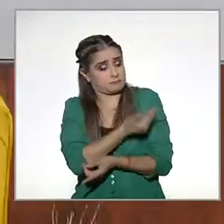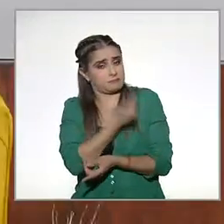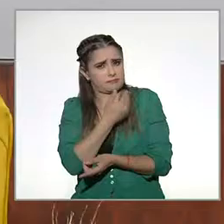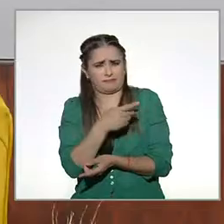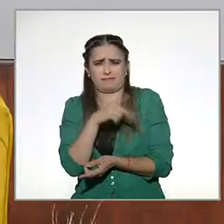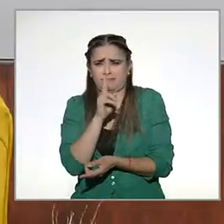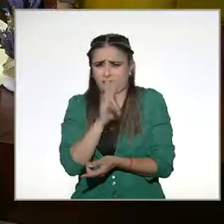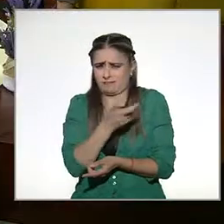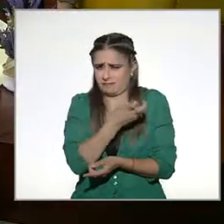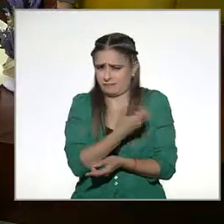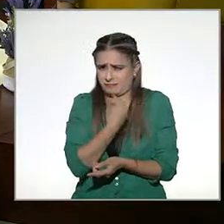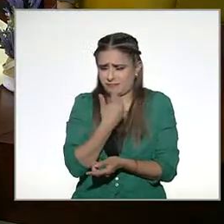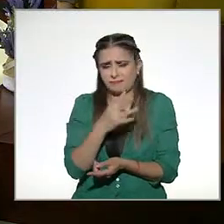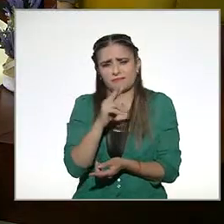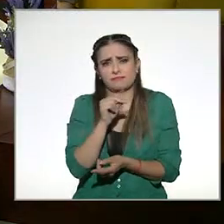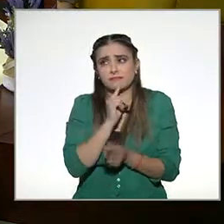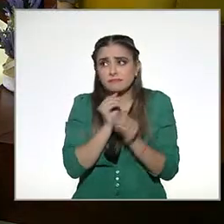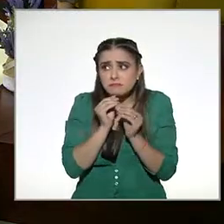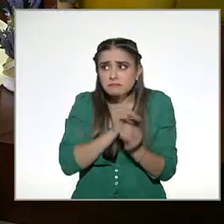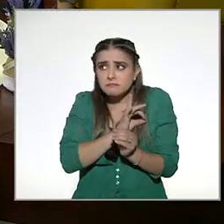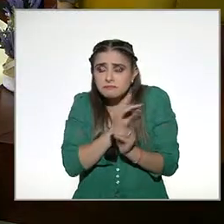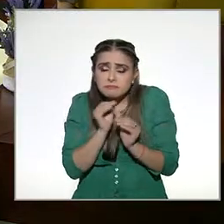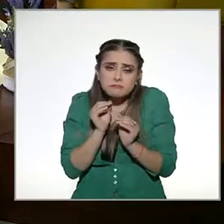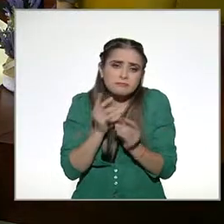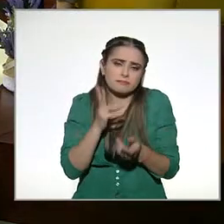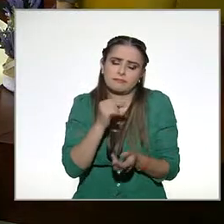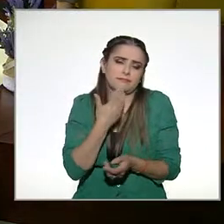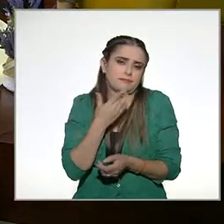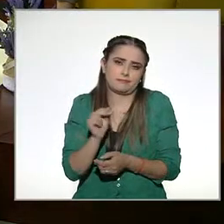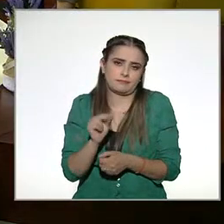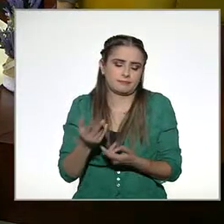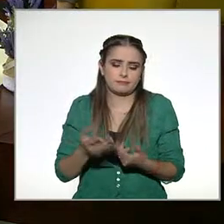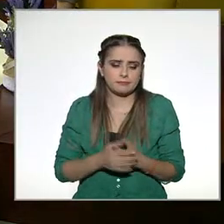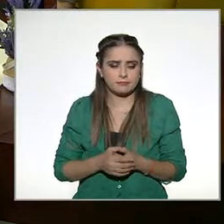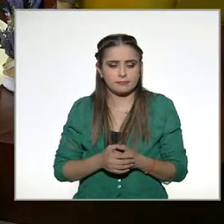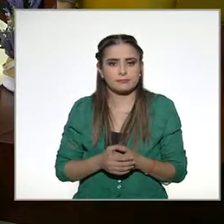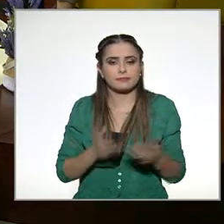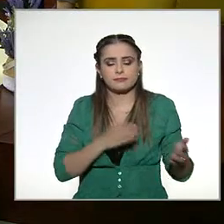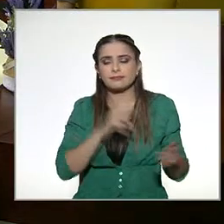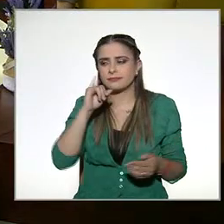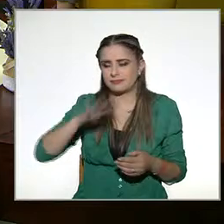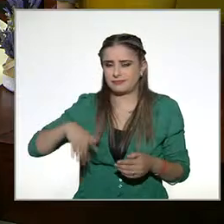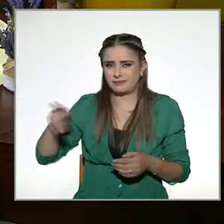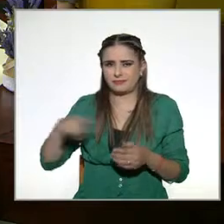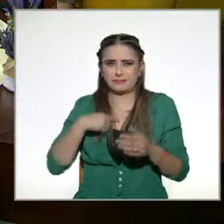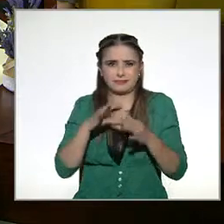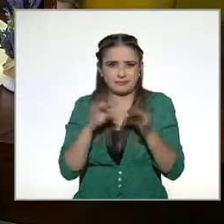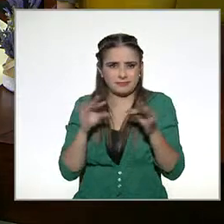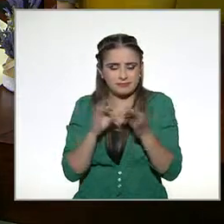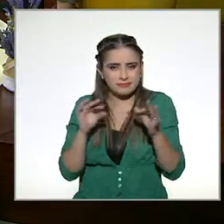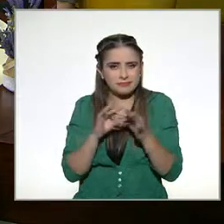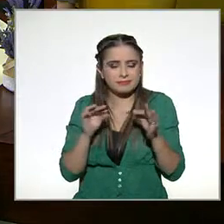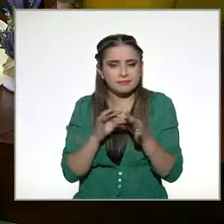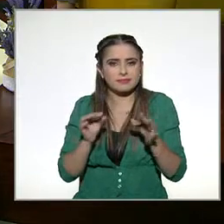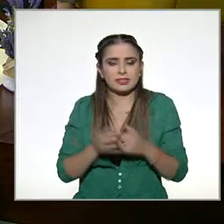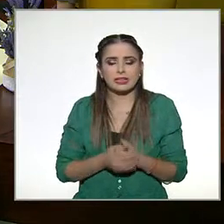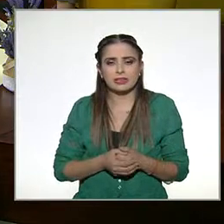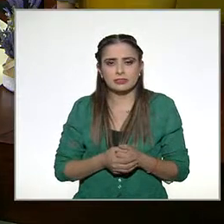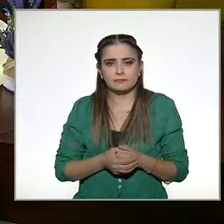gustaría retomar una llamada que leíste antes del corte, porque tiene que ver con esto. Y la llamada decía un poco de